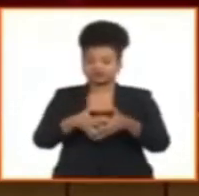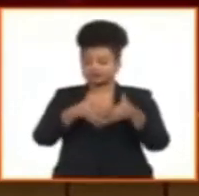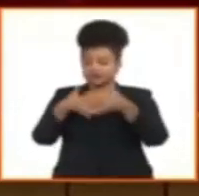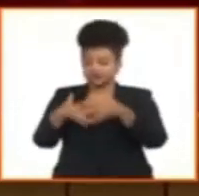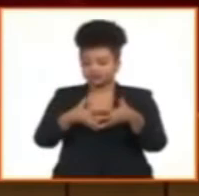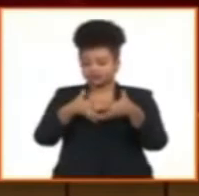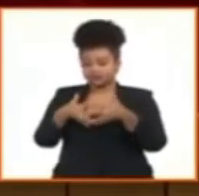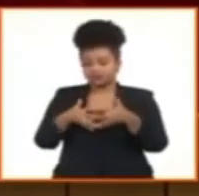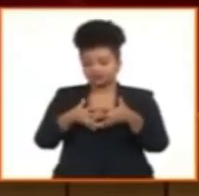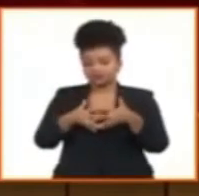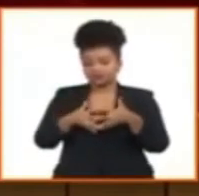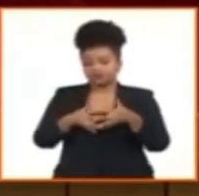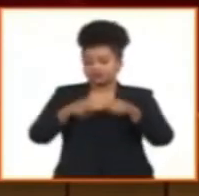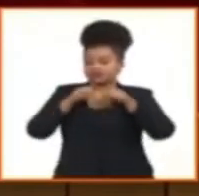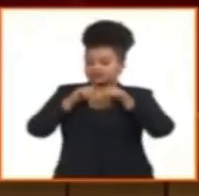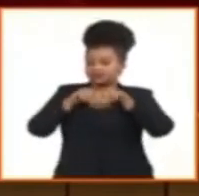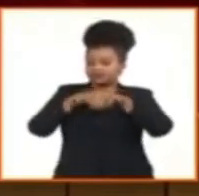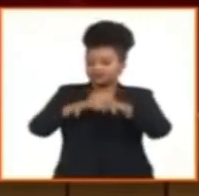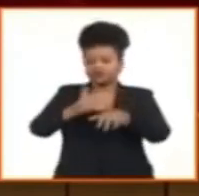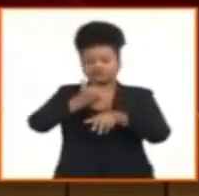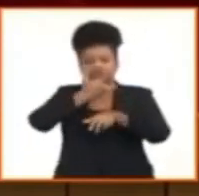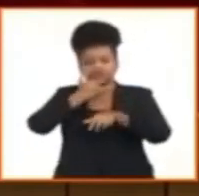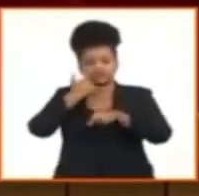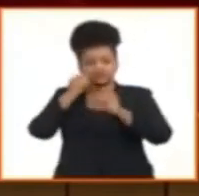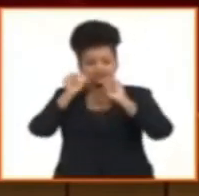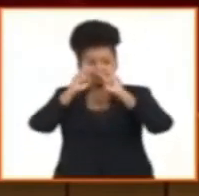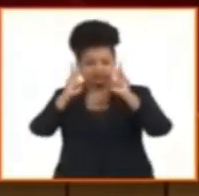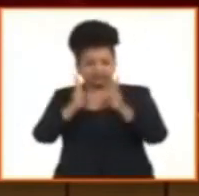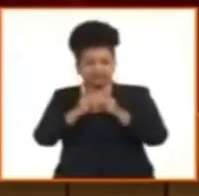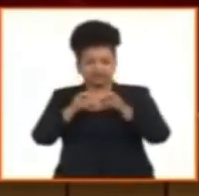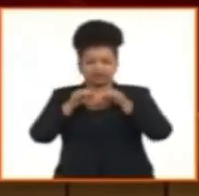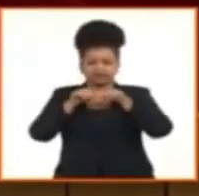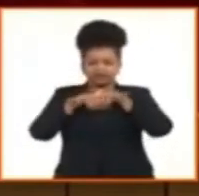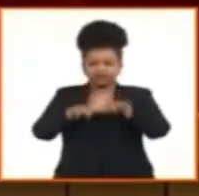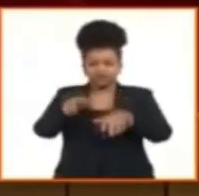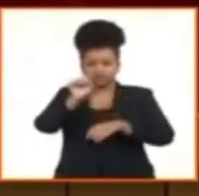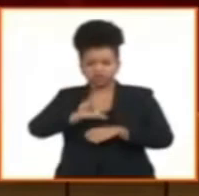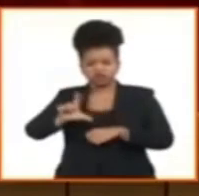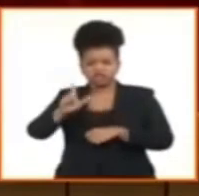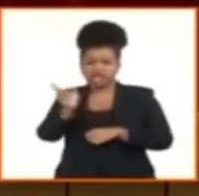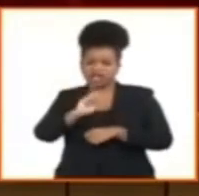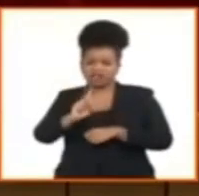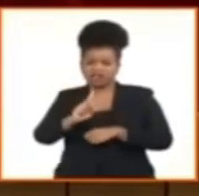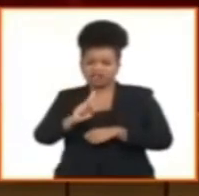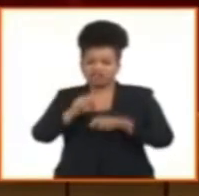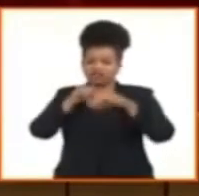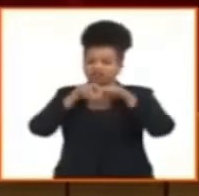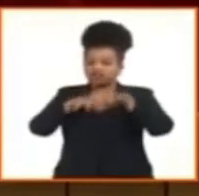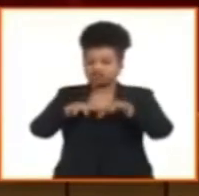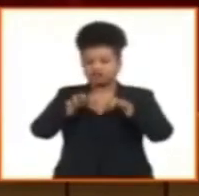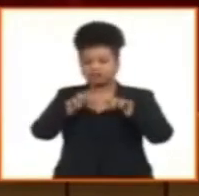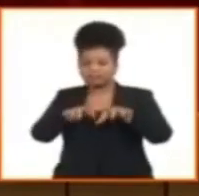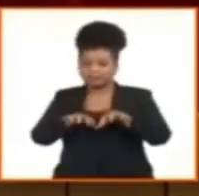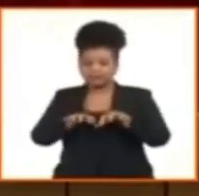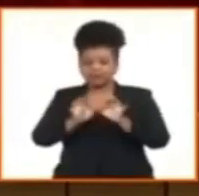gas letal por las redes que no son sociales, son redes digitales, distan mucho todavía de ser